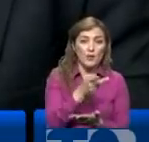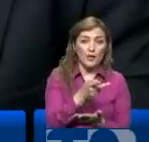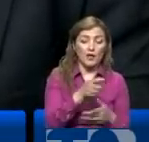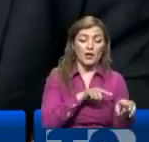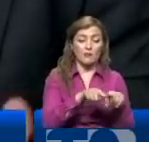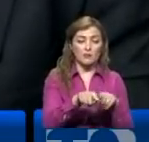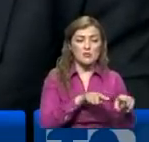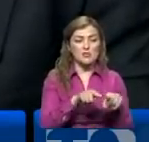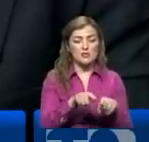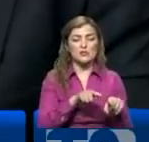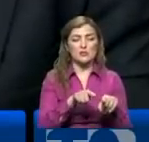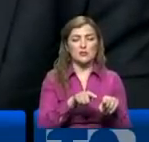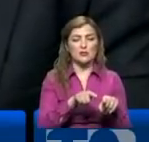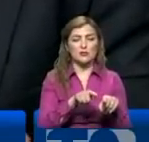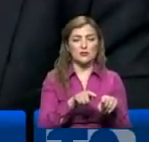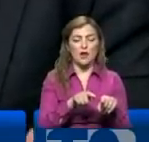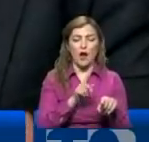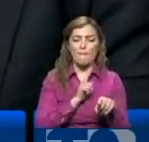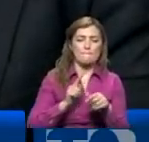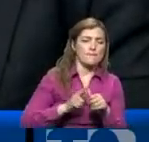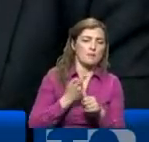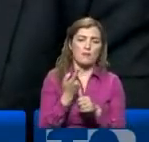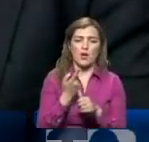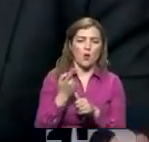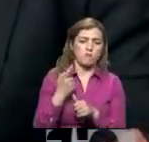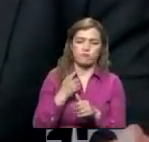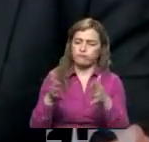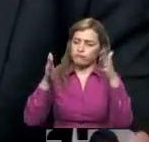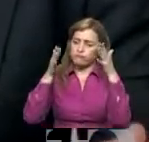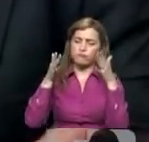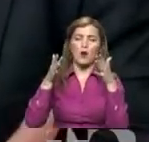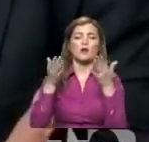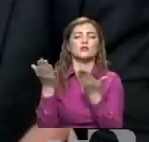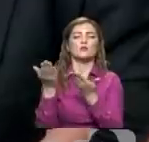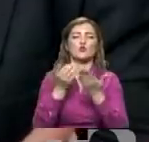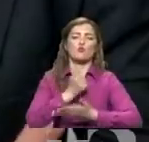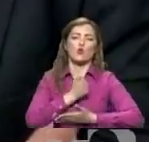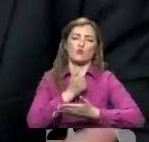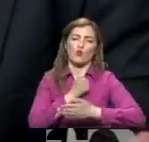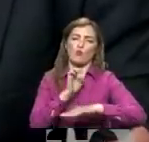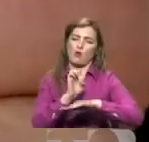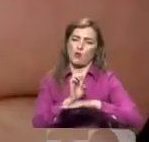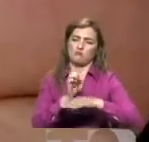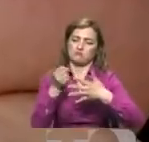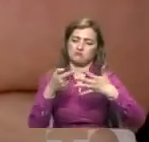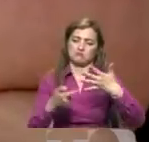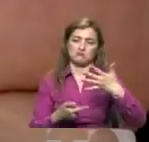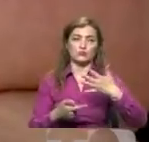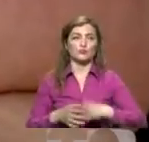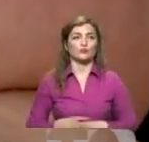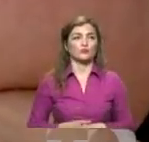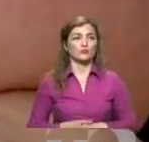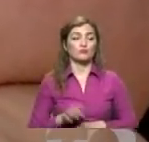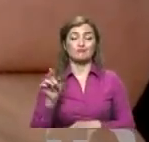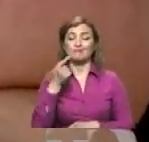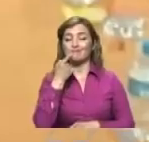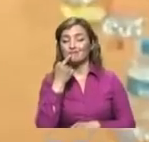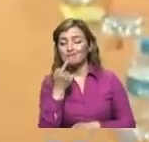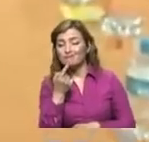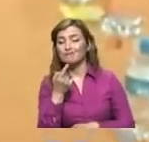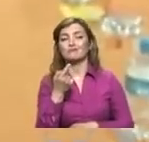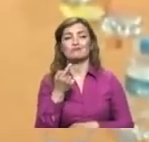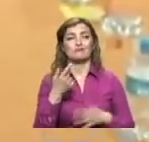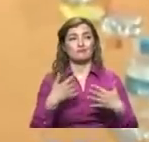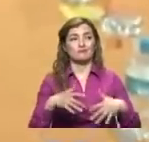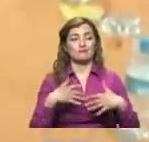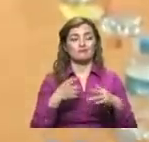a privilegiar a la producción y a la prestación de servicios locales en varios aspectos. Y asegura Felipe Rivadeneira que esta es la